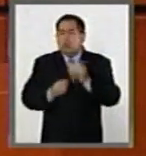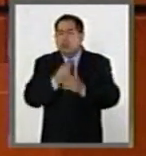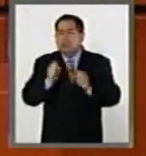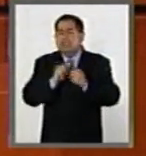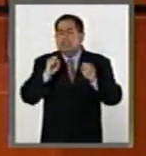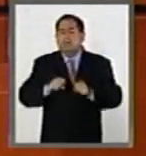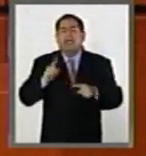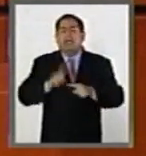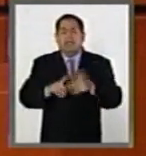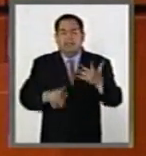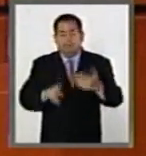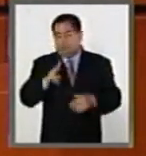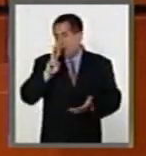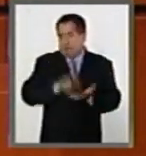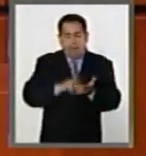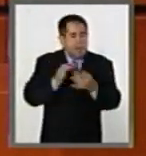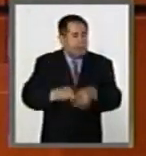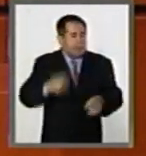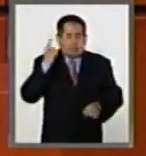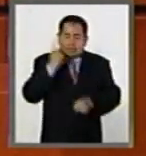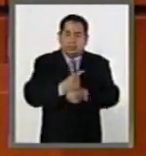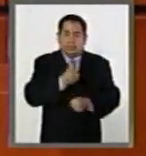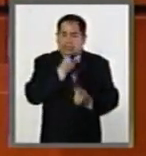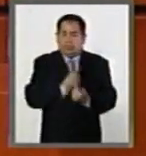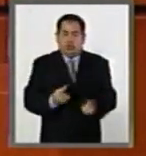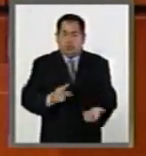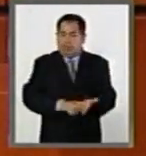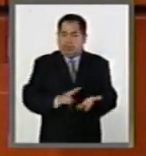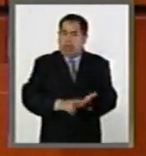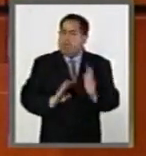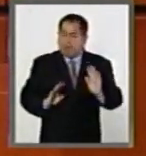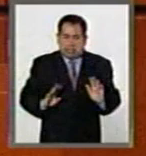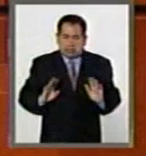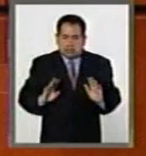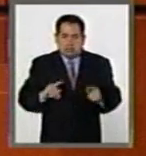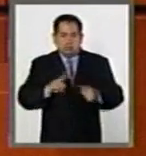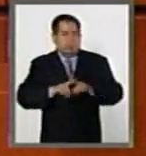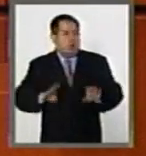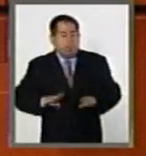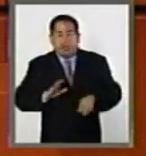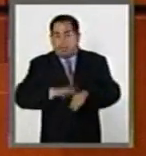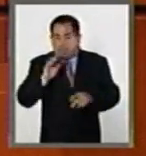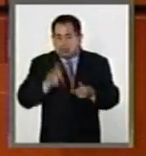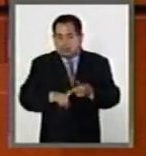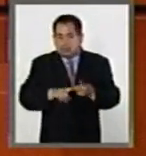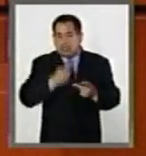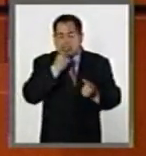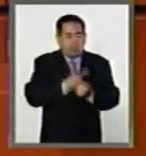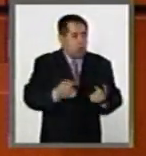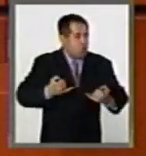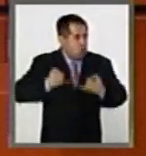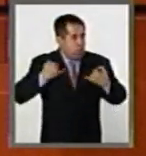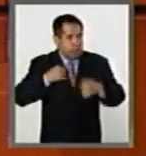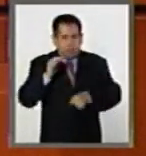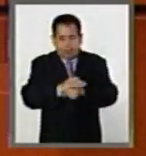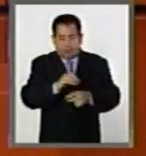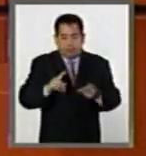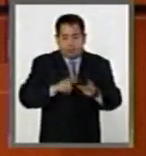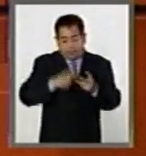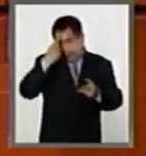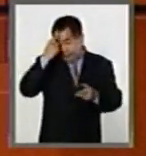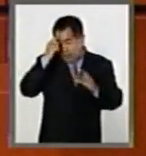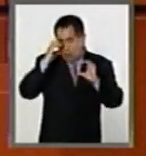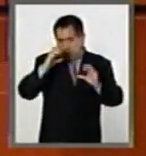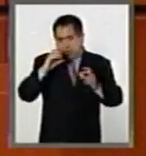Por supuesto, el interés superior de la niñez, la protección integral de los derechos de la persona adolescente, la